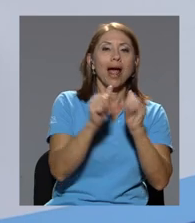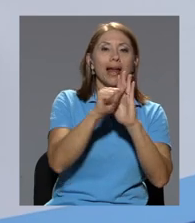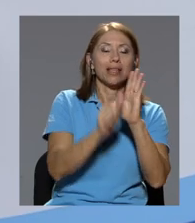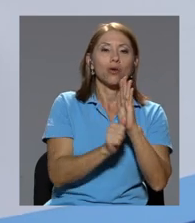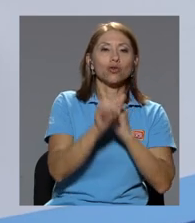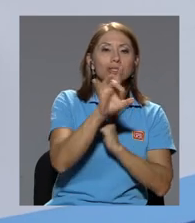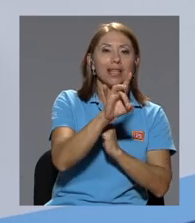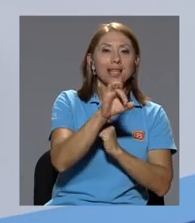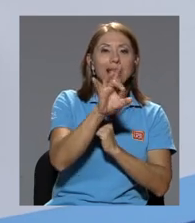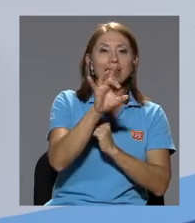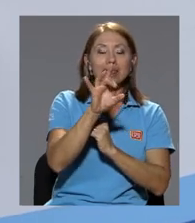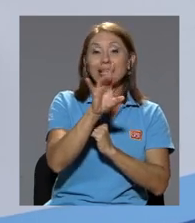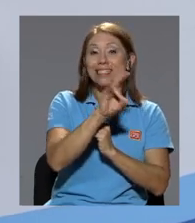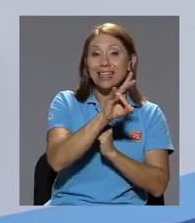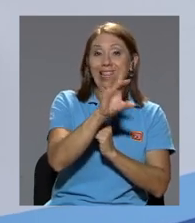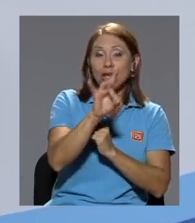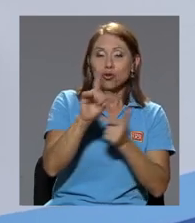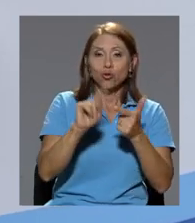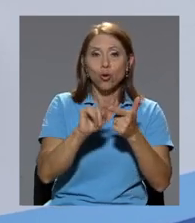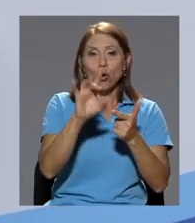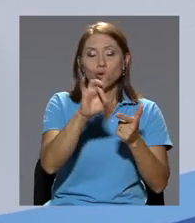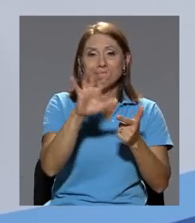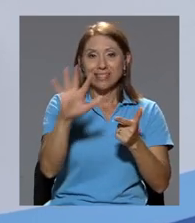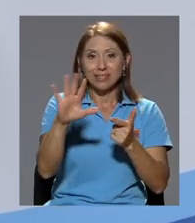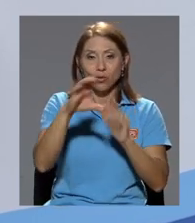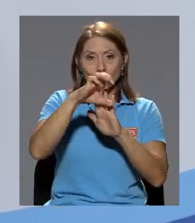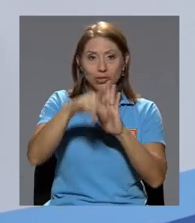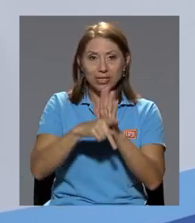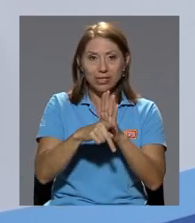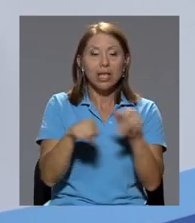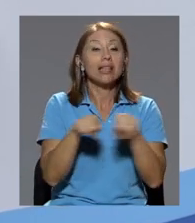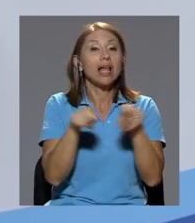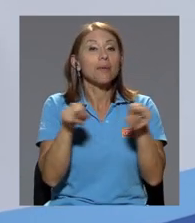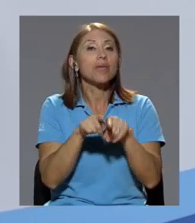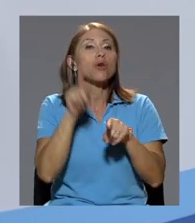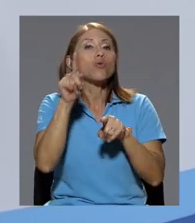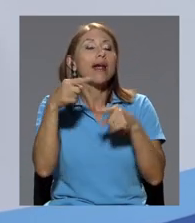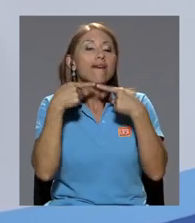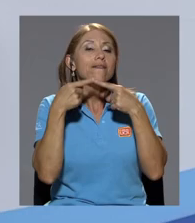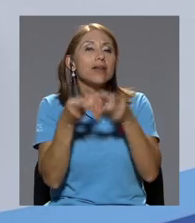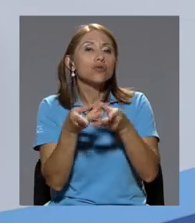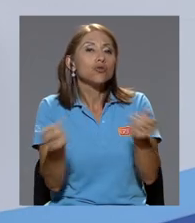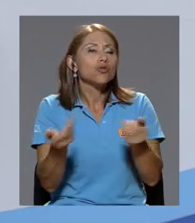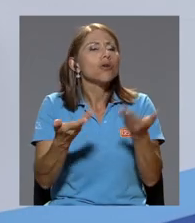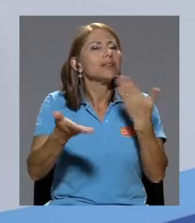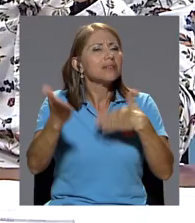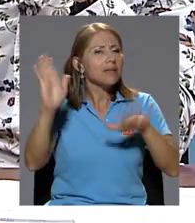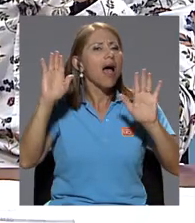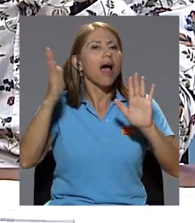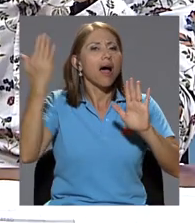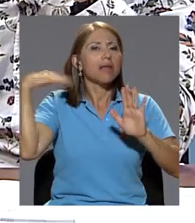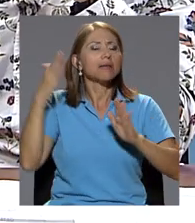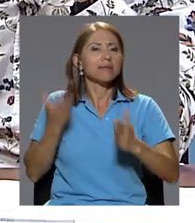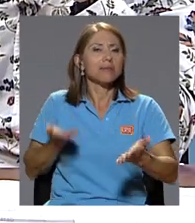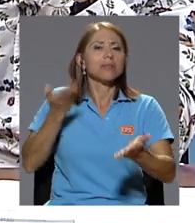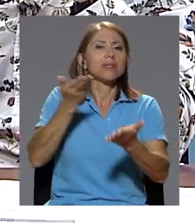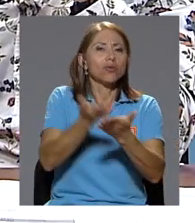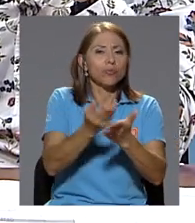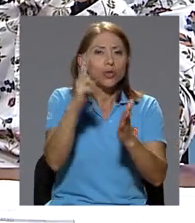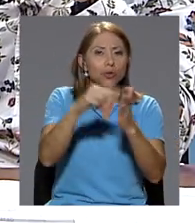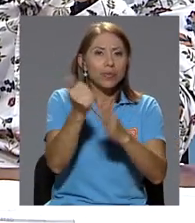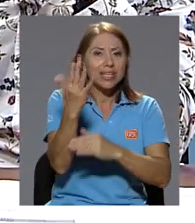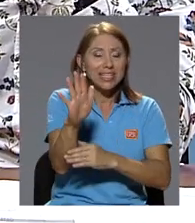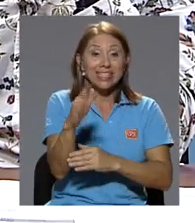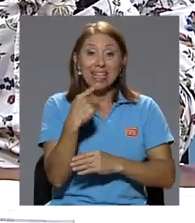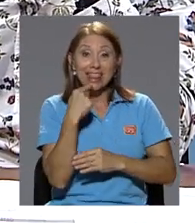de la constitución y aparte de eso una parte de eso hablando en una resolución ya presentada en el 2015 la cual dice a la asamblea